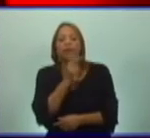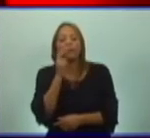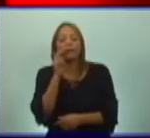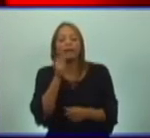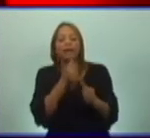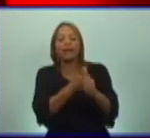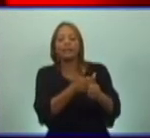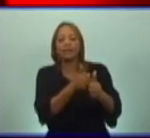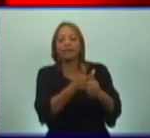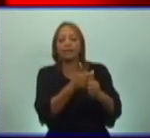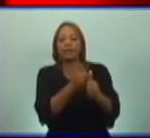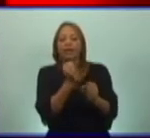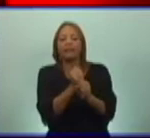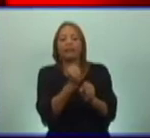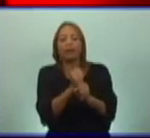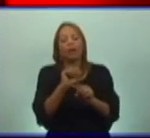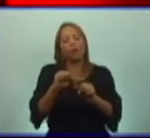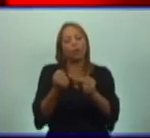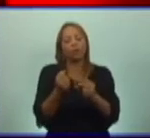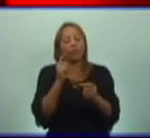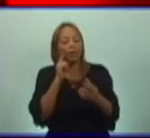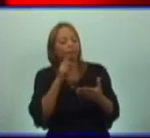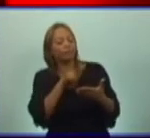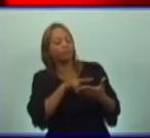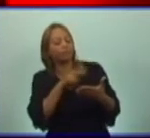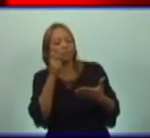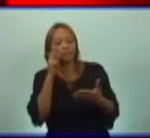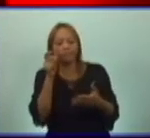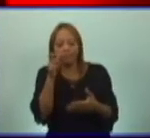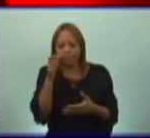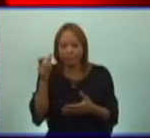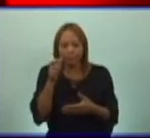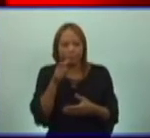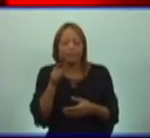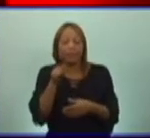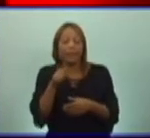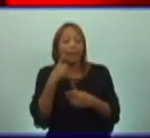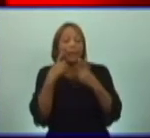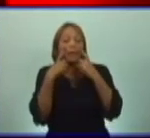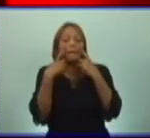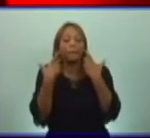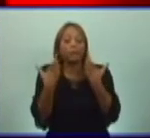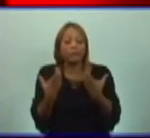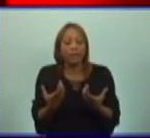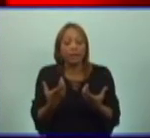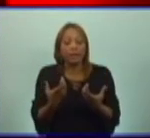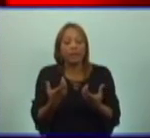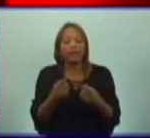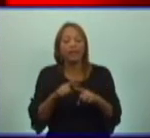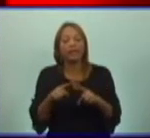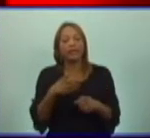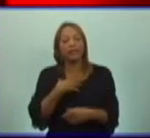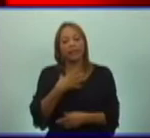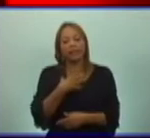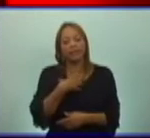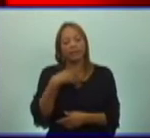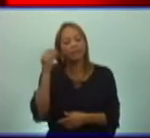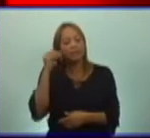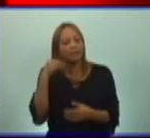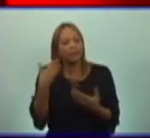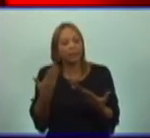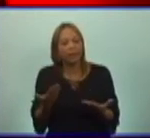trabajo y controlarlo. Es importante que tengan en cuenta todos